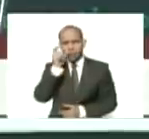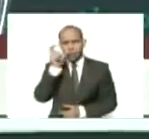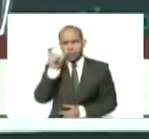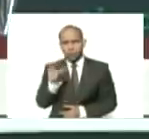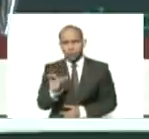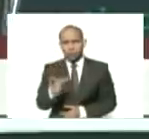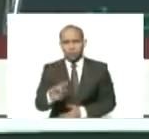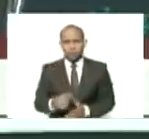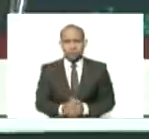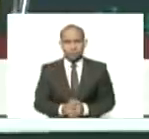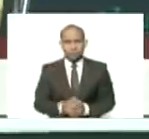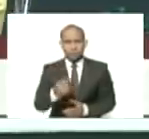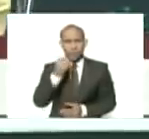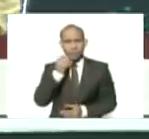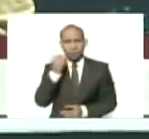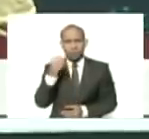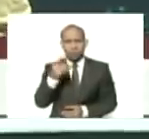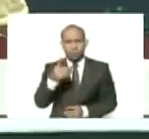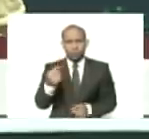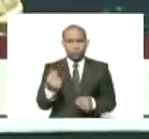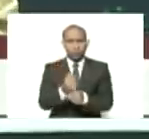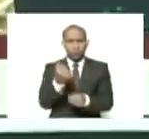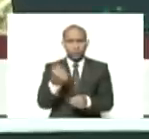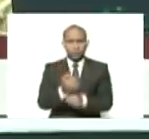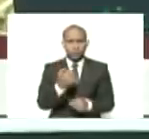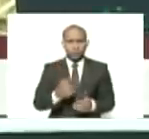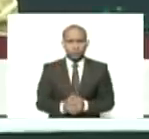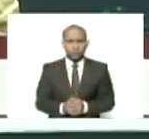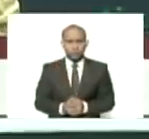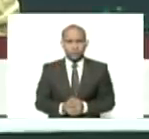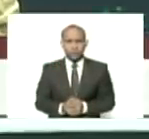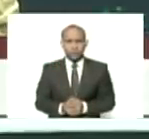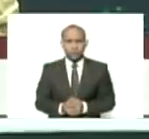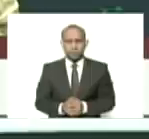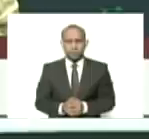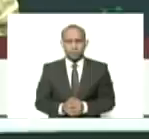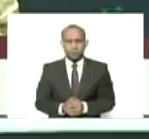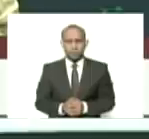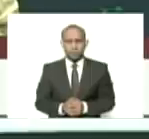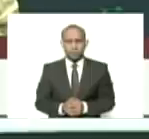Nelson Herrera, de la juventud obrera. Bueno,